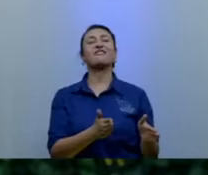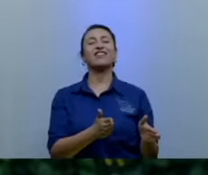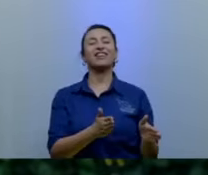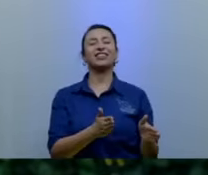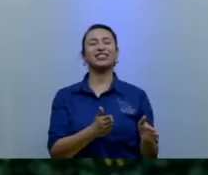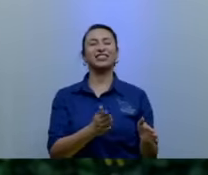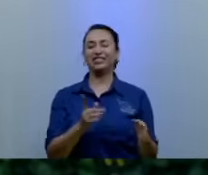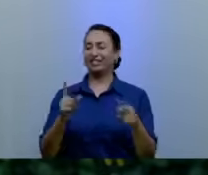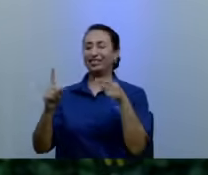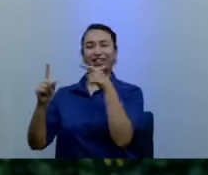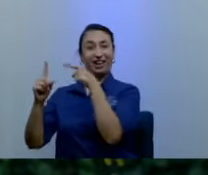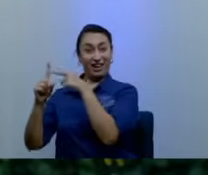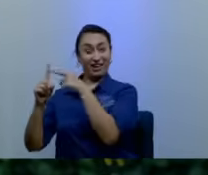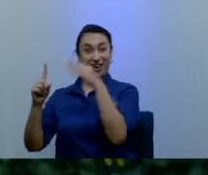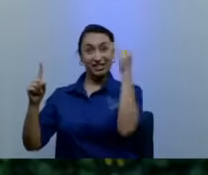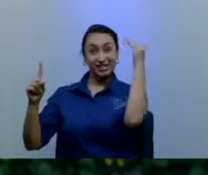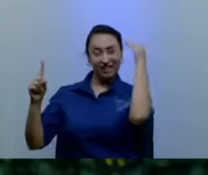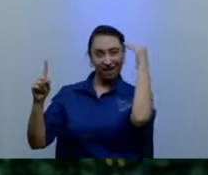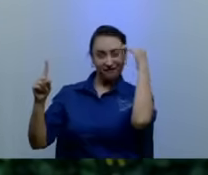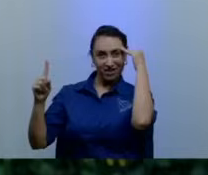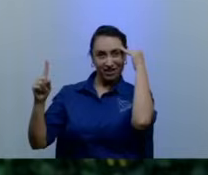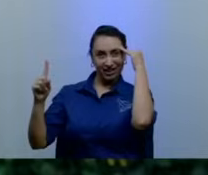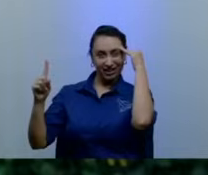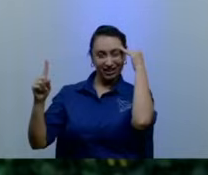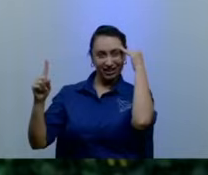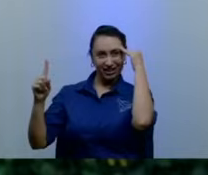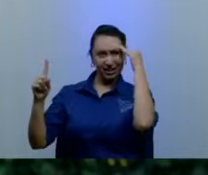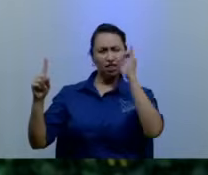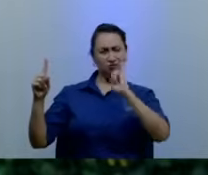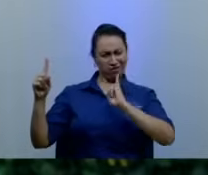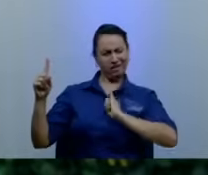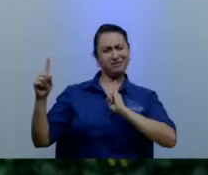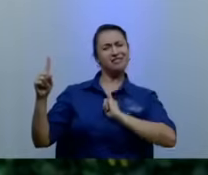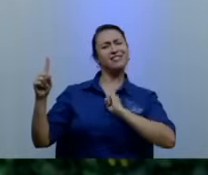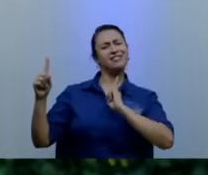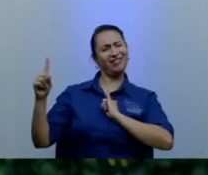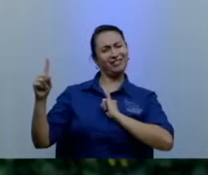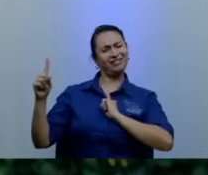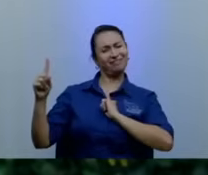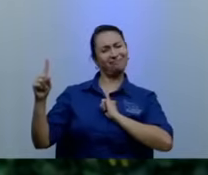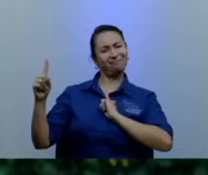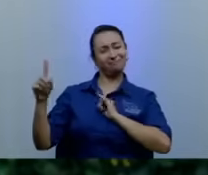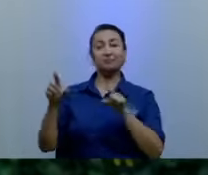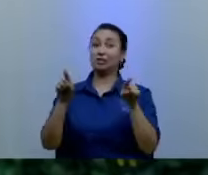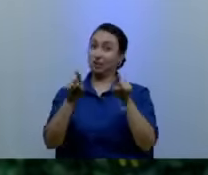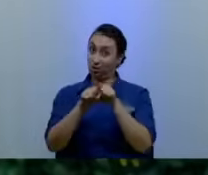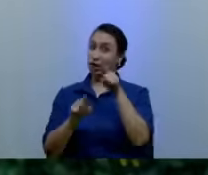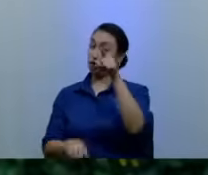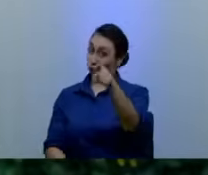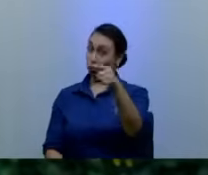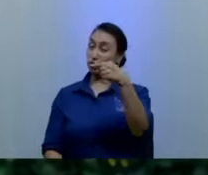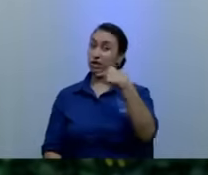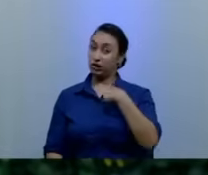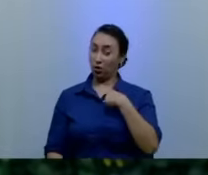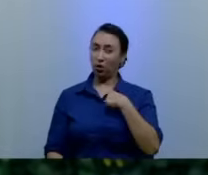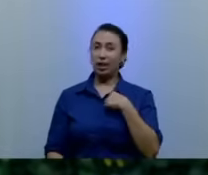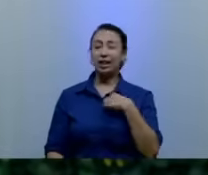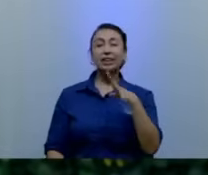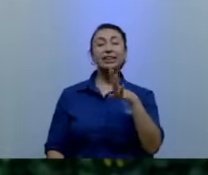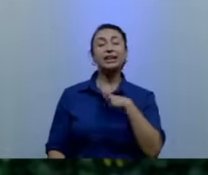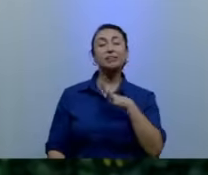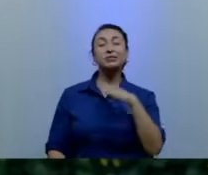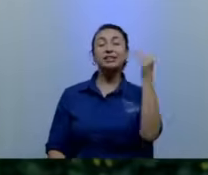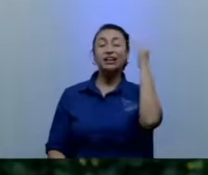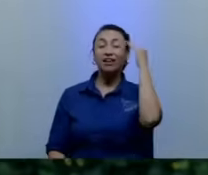Era moabita, pero ahora ya no soy moabita. Aleluya. Tú eras mundano, pero ahora ya no eres mundano. Aunque, denle un aplauso